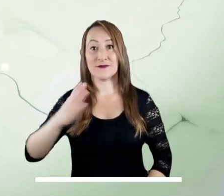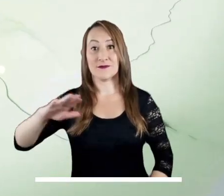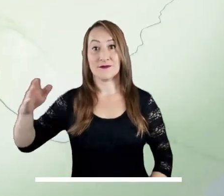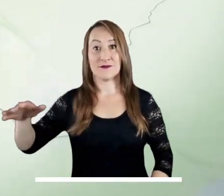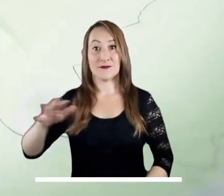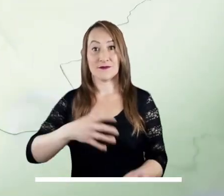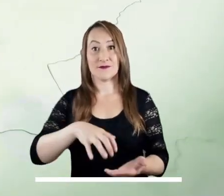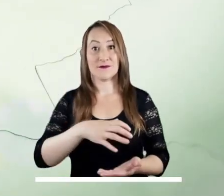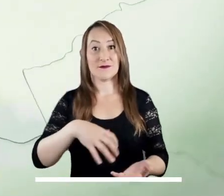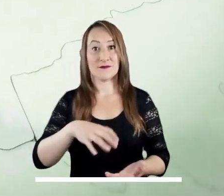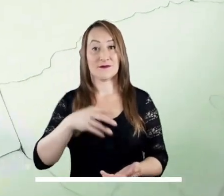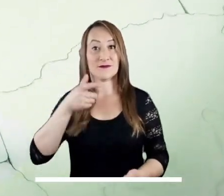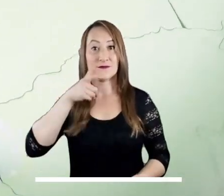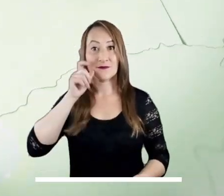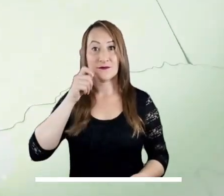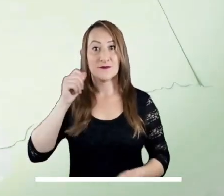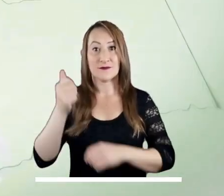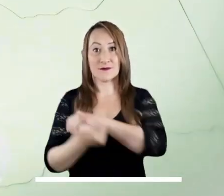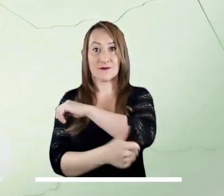mañana.